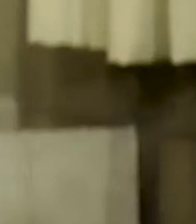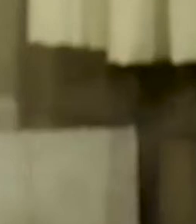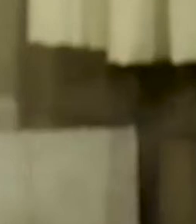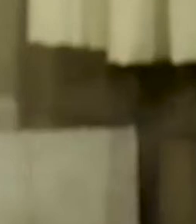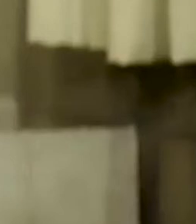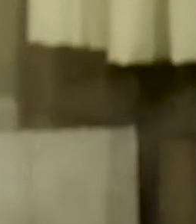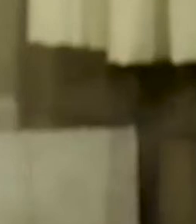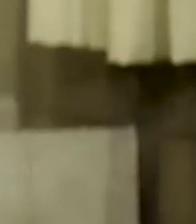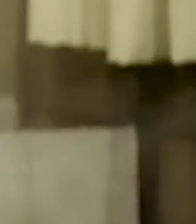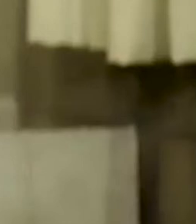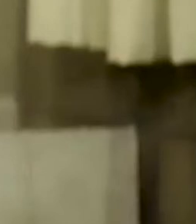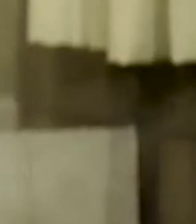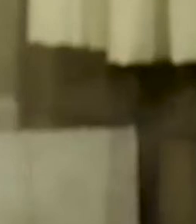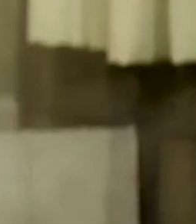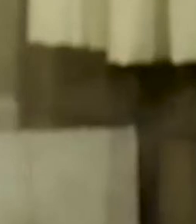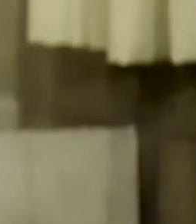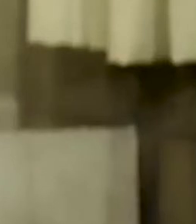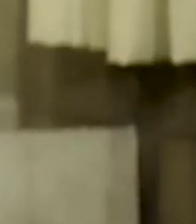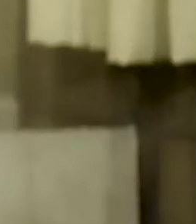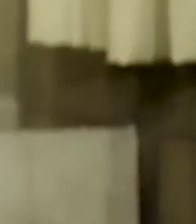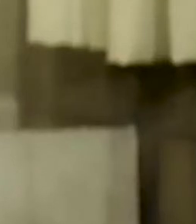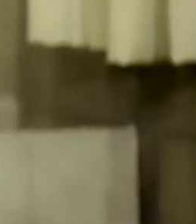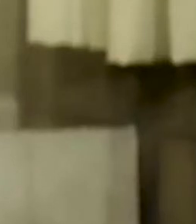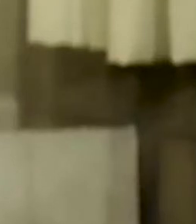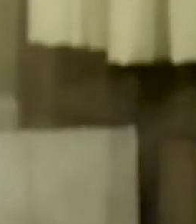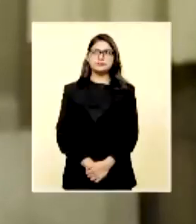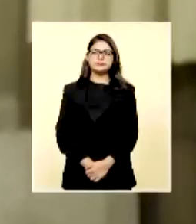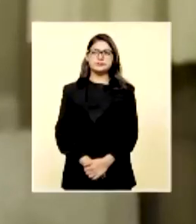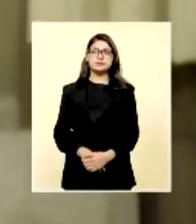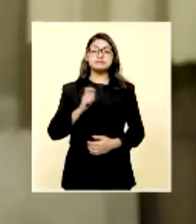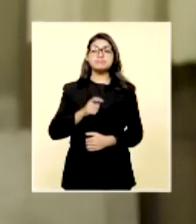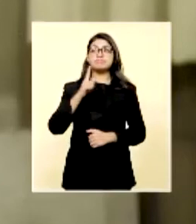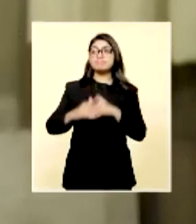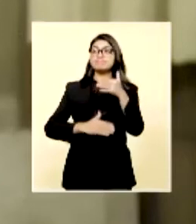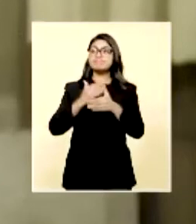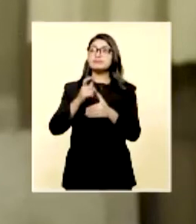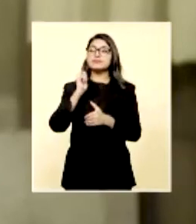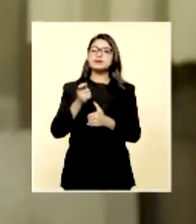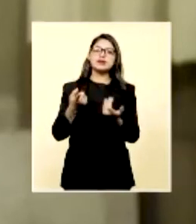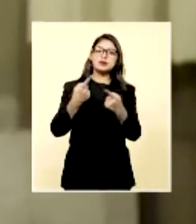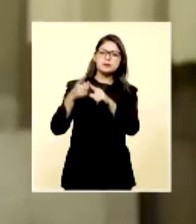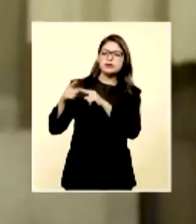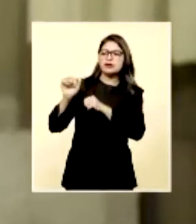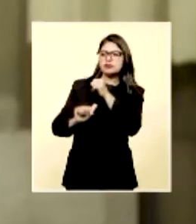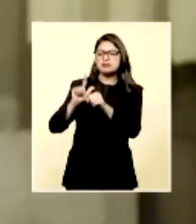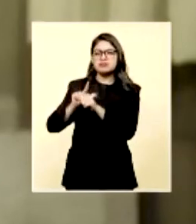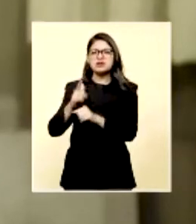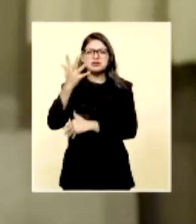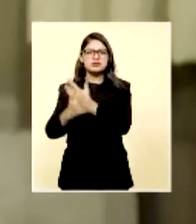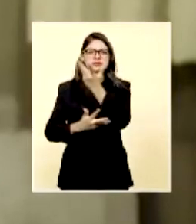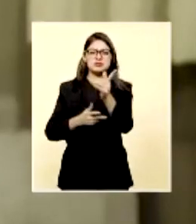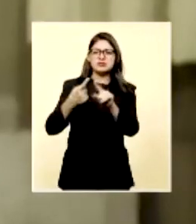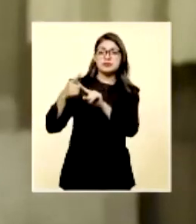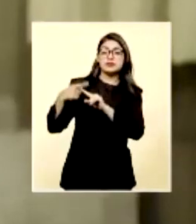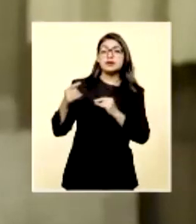la salud humana y para con la biodiversidad, la fauna y flora. Y tercero, como hablaron Susan Lieberman y hoy